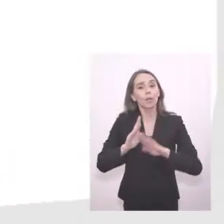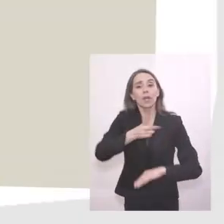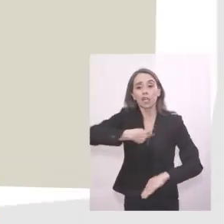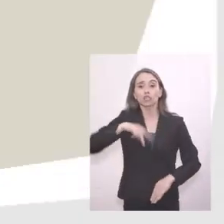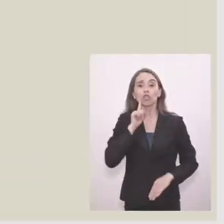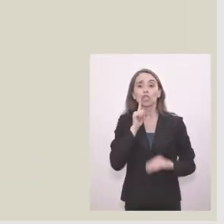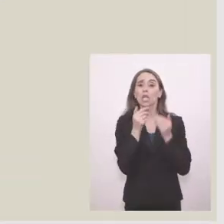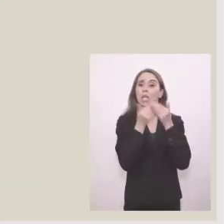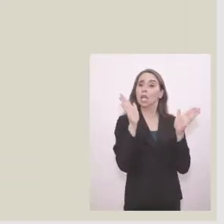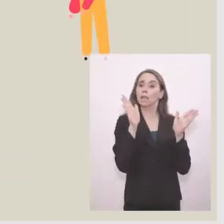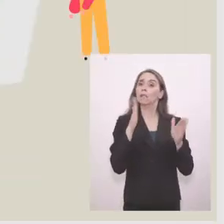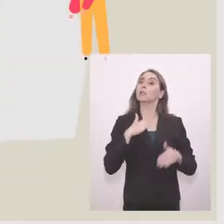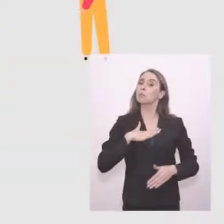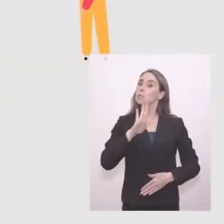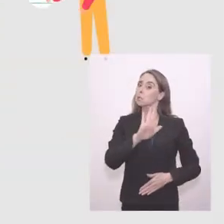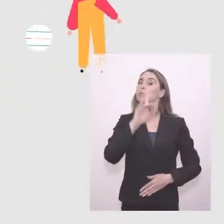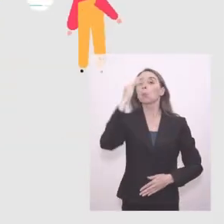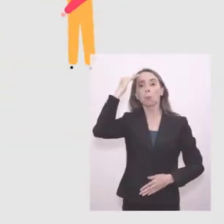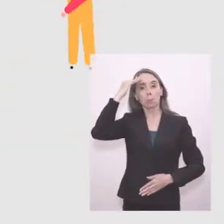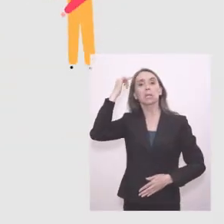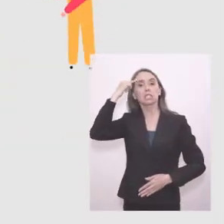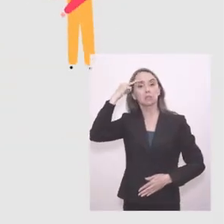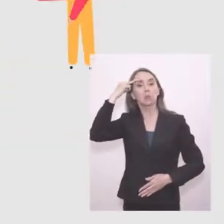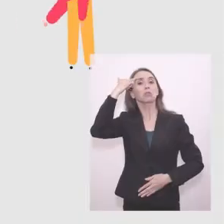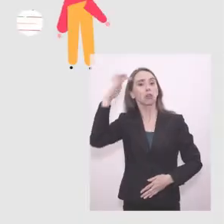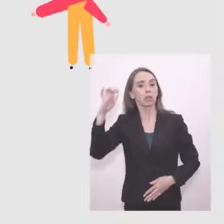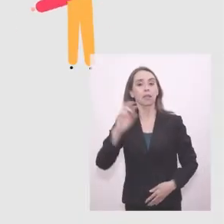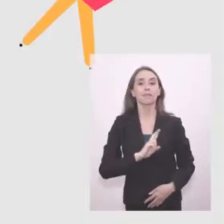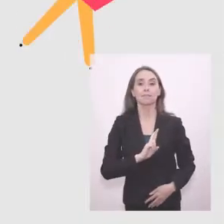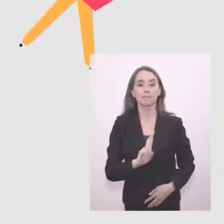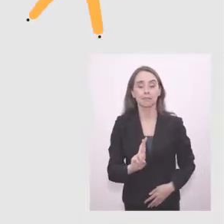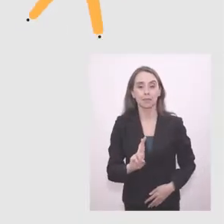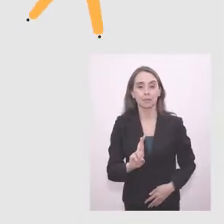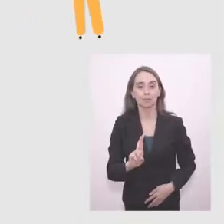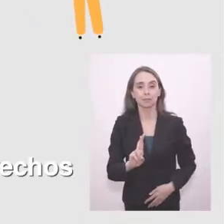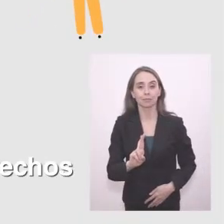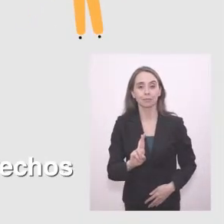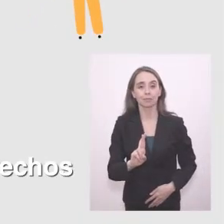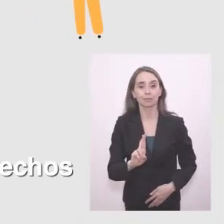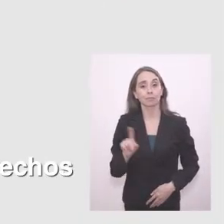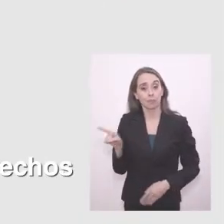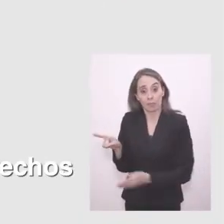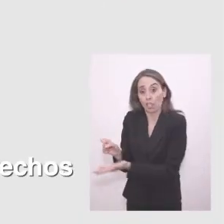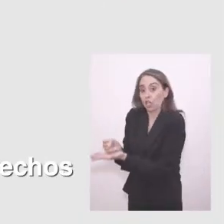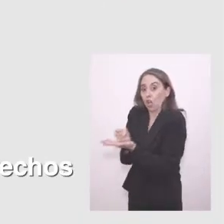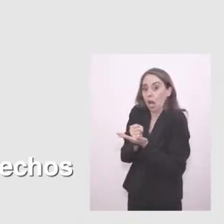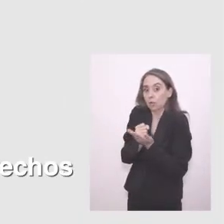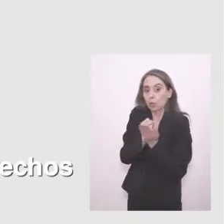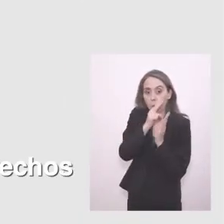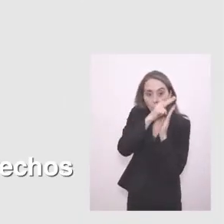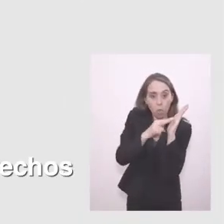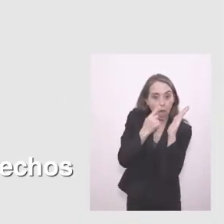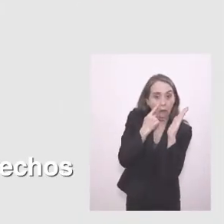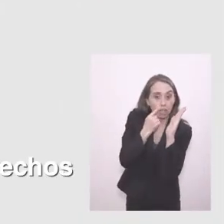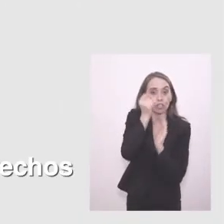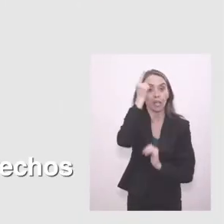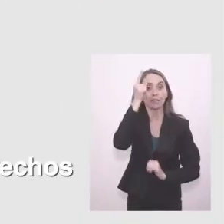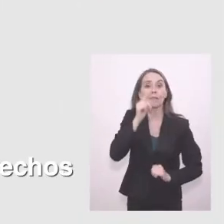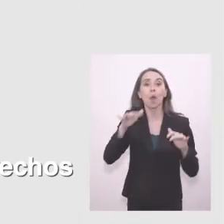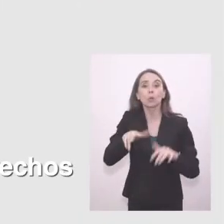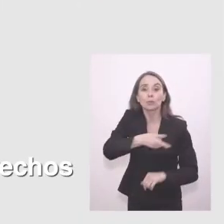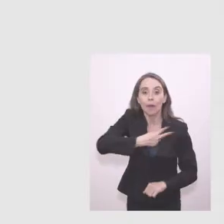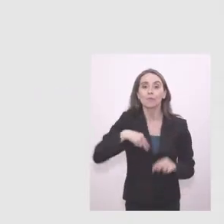de tener nuestros propios pensamientos, creencias y religión. Quien nos ayuda a conocer, entender y usar